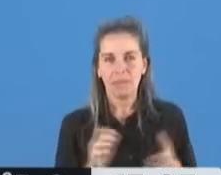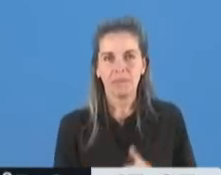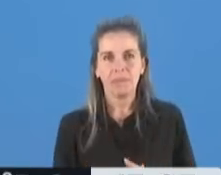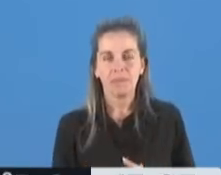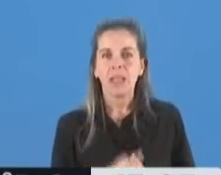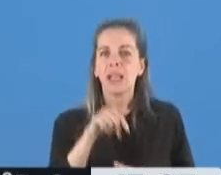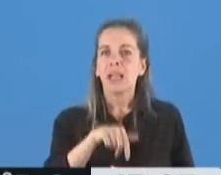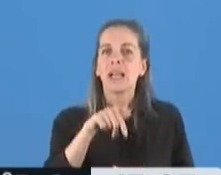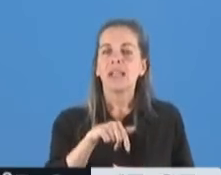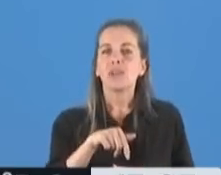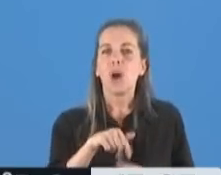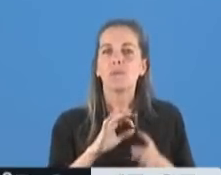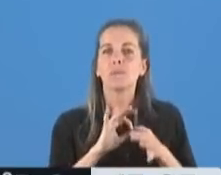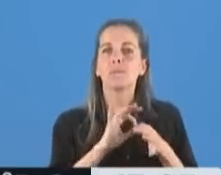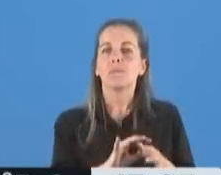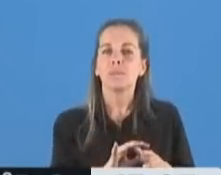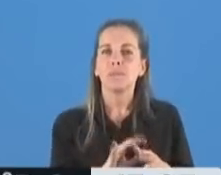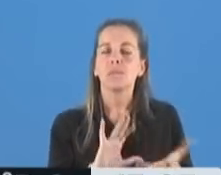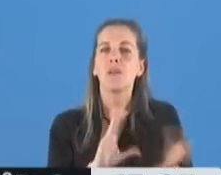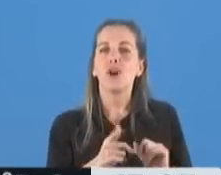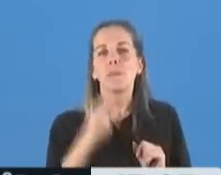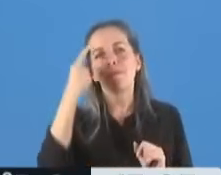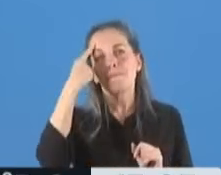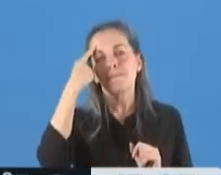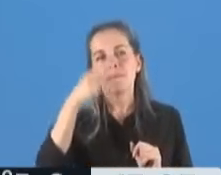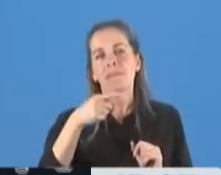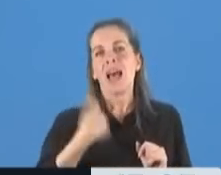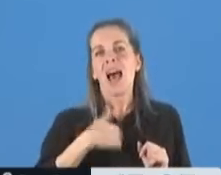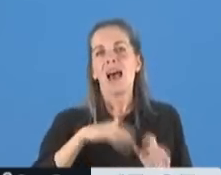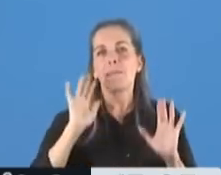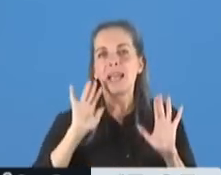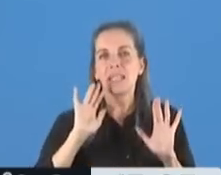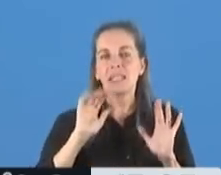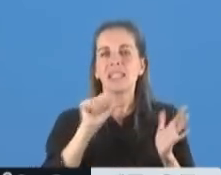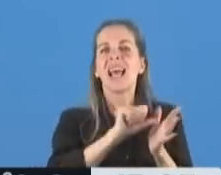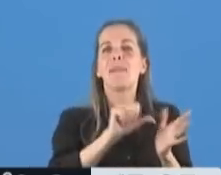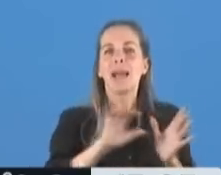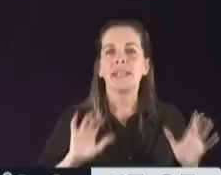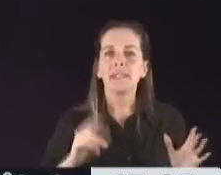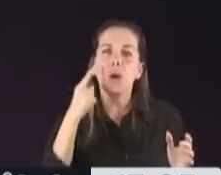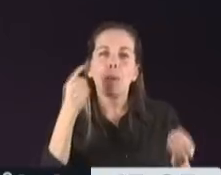Esto también tiene que ver con una forma de ver el país y de cómo vemos a nuestra sociedad,